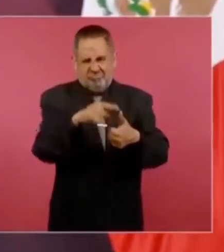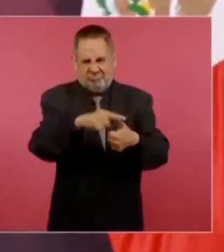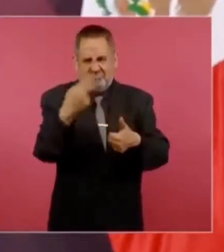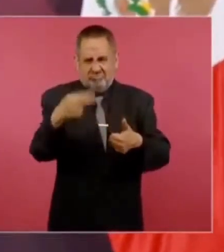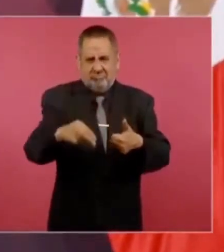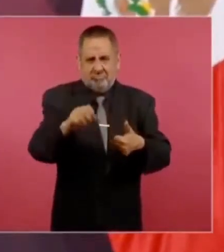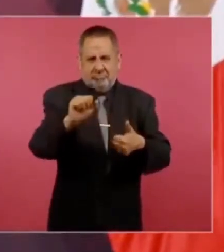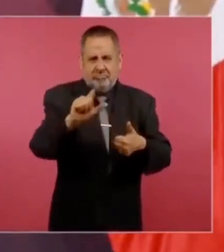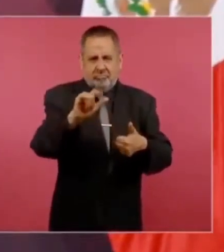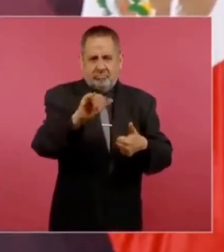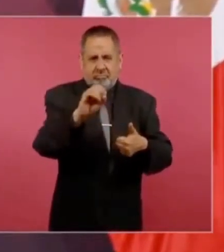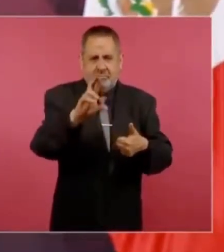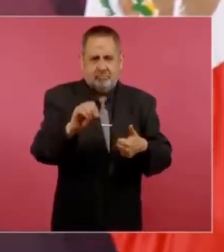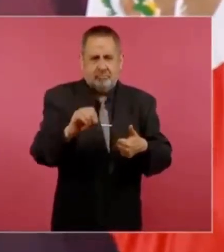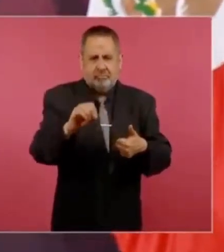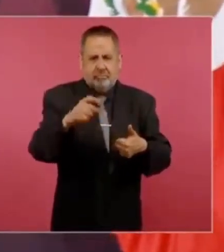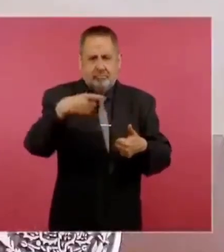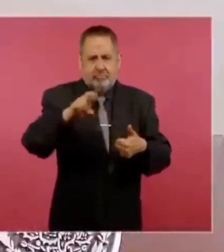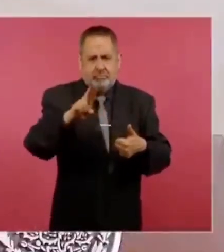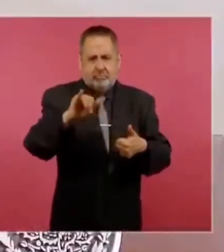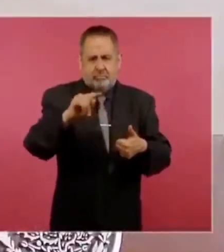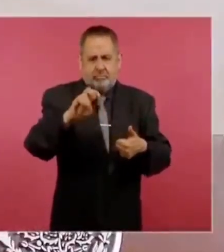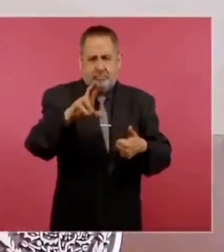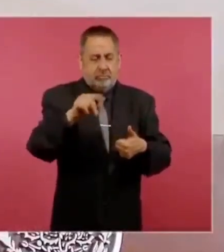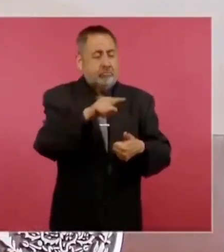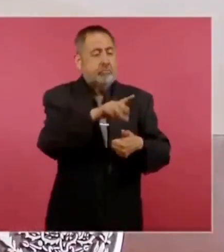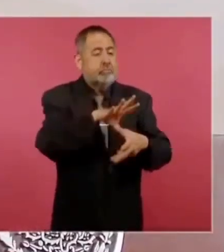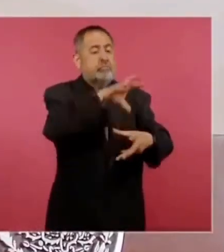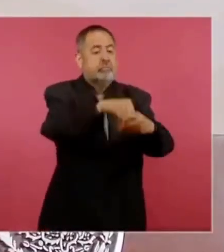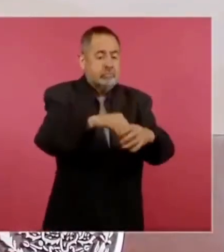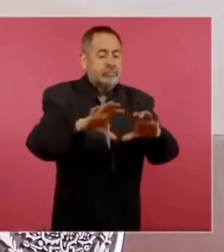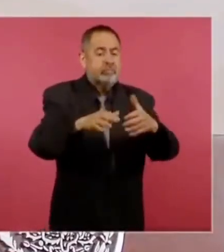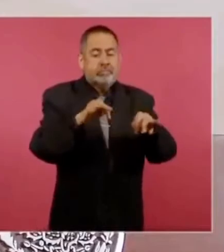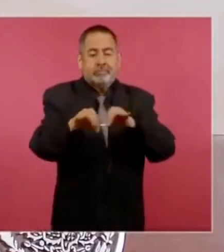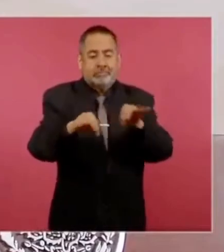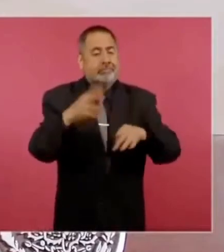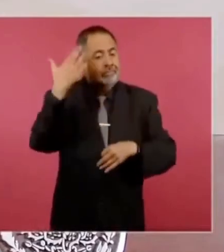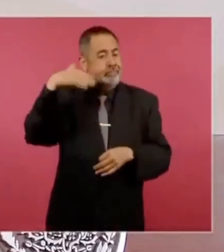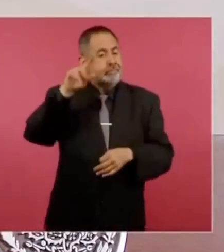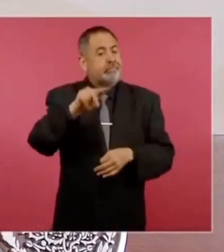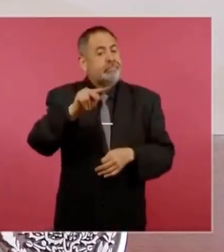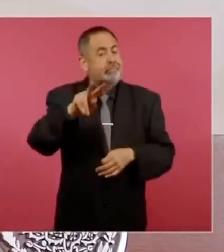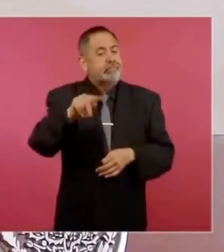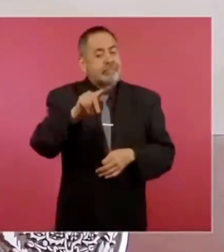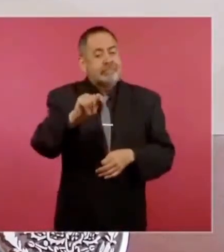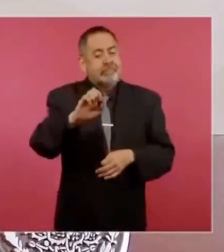nombre Alejandro Quintero, que había trabajado en Televisa.